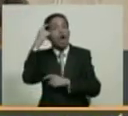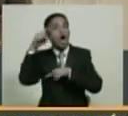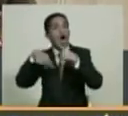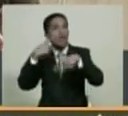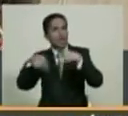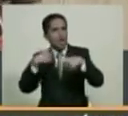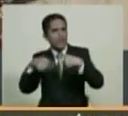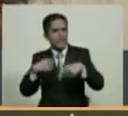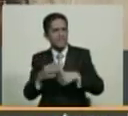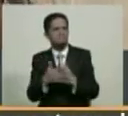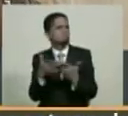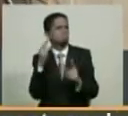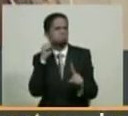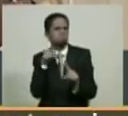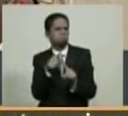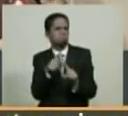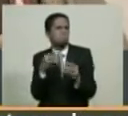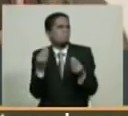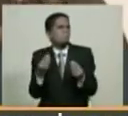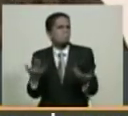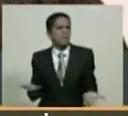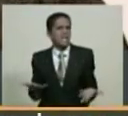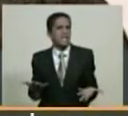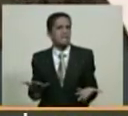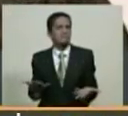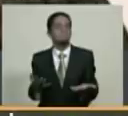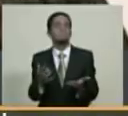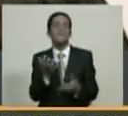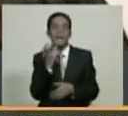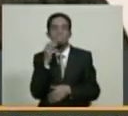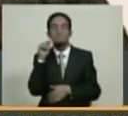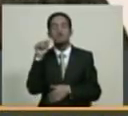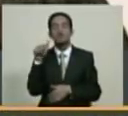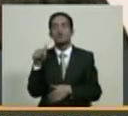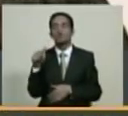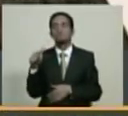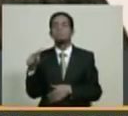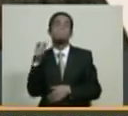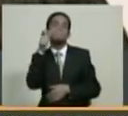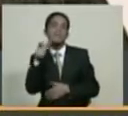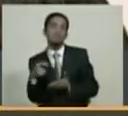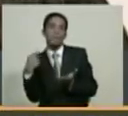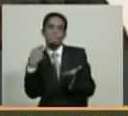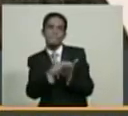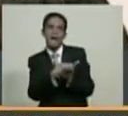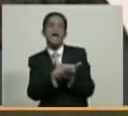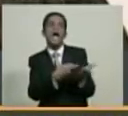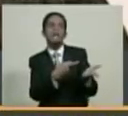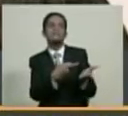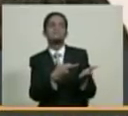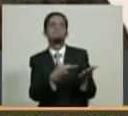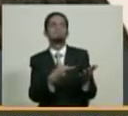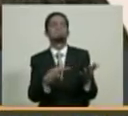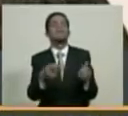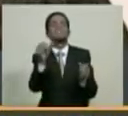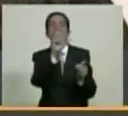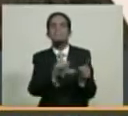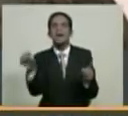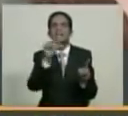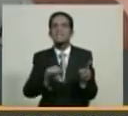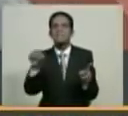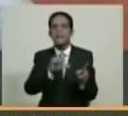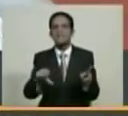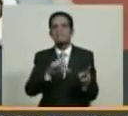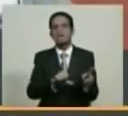el fin de que el dinero ingrese en el preciso momento en que se está haciendo el pechaje del impuesto y el comerciante no se quede, o